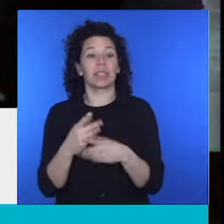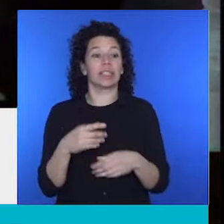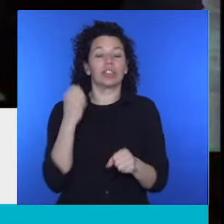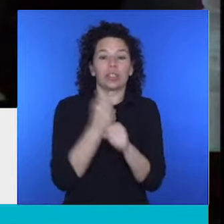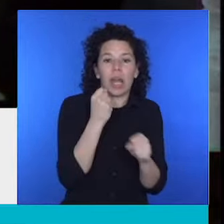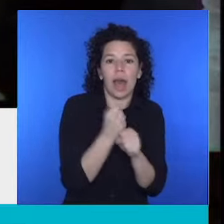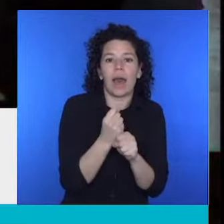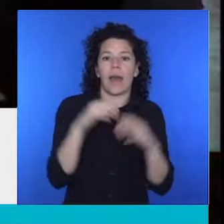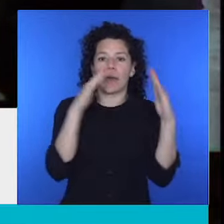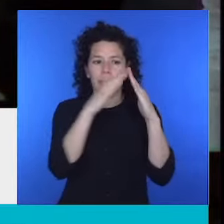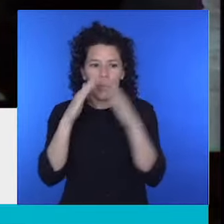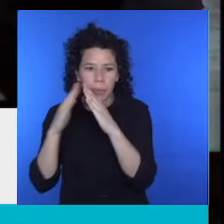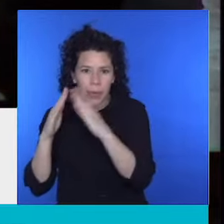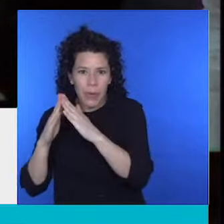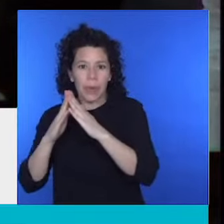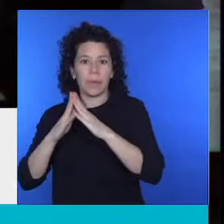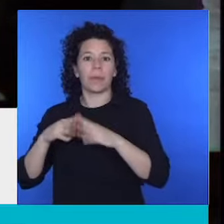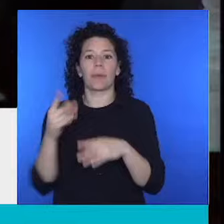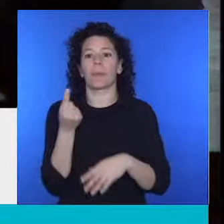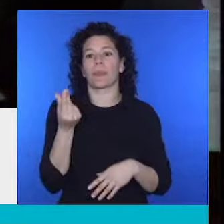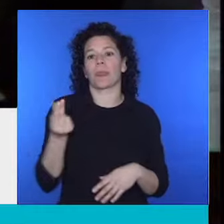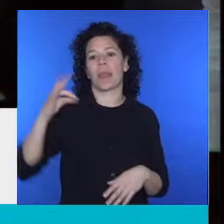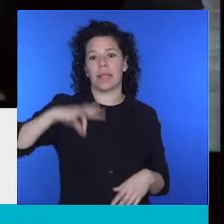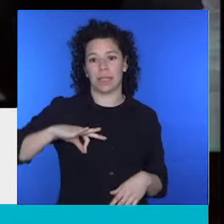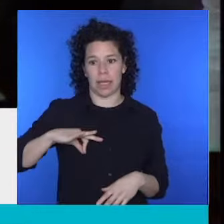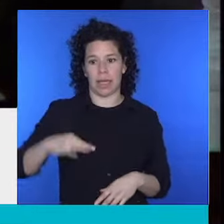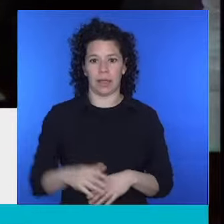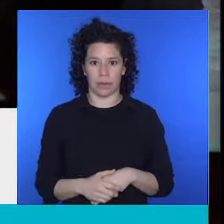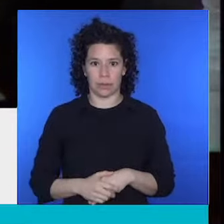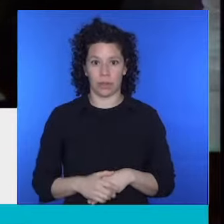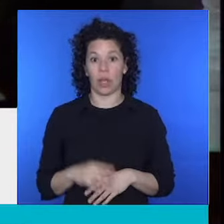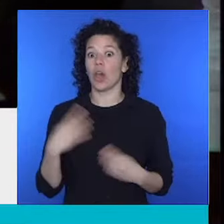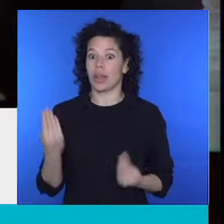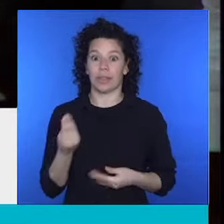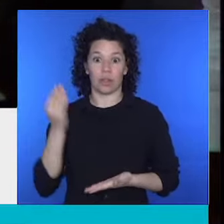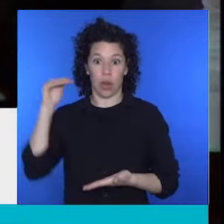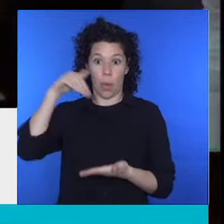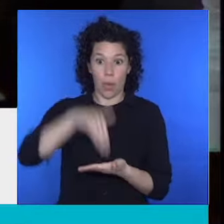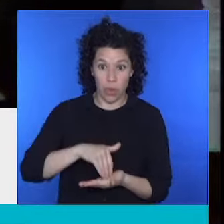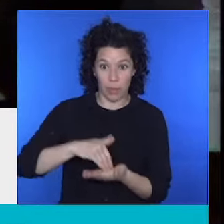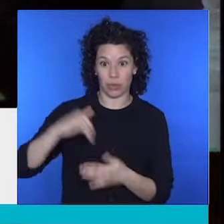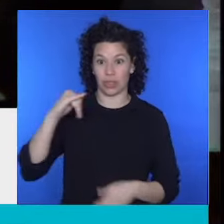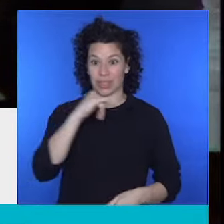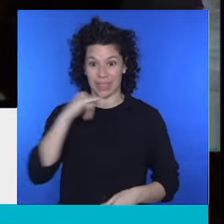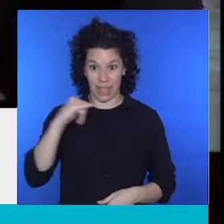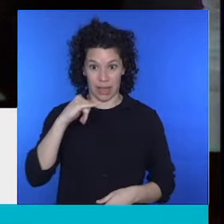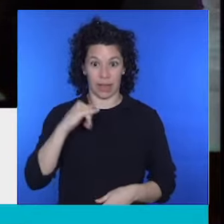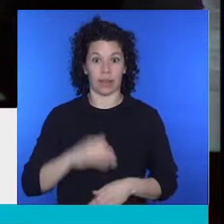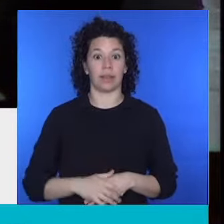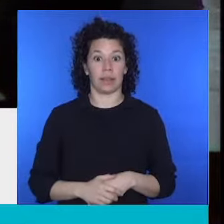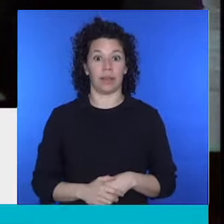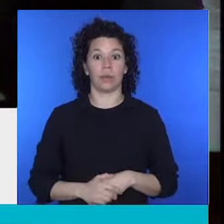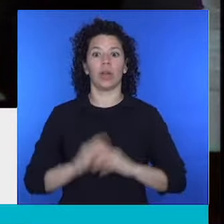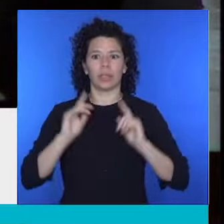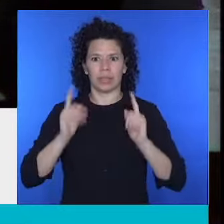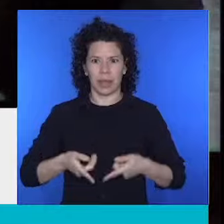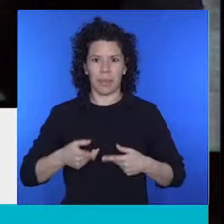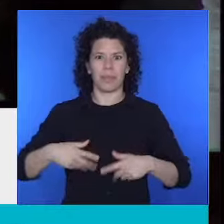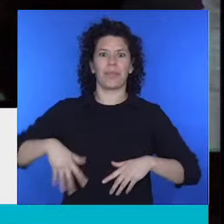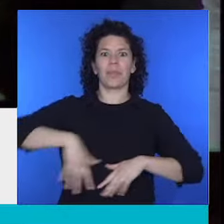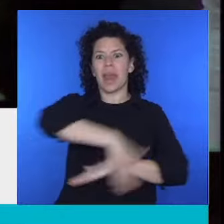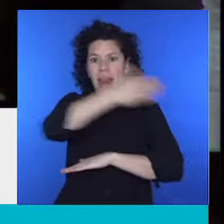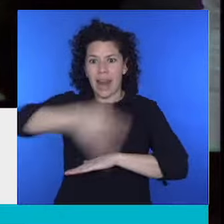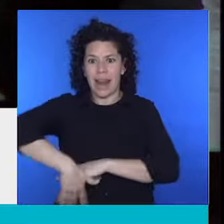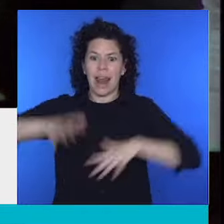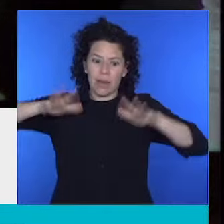vivienda y el salario por eso es que no solo que vamos a votar negativamente Este proyecto sino que lo vamos a enfrentar en la calle y vamos a